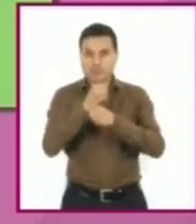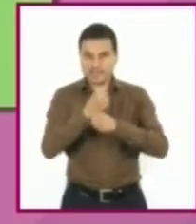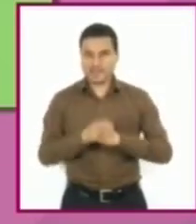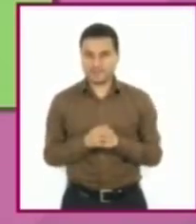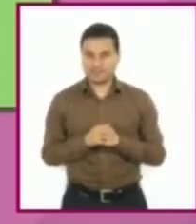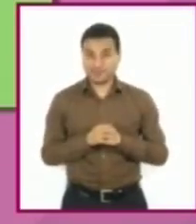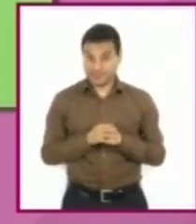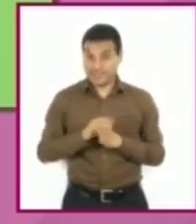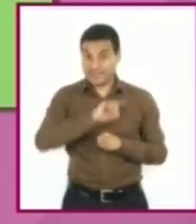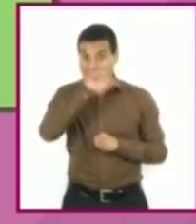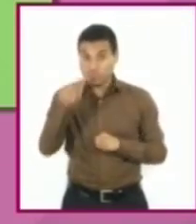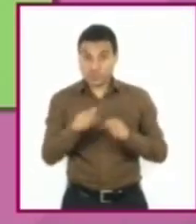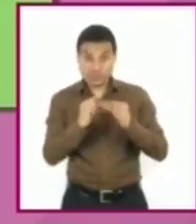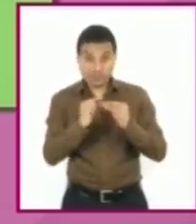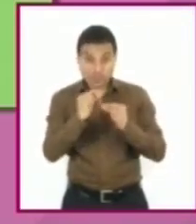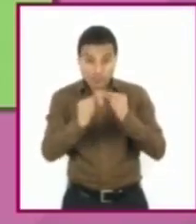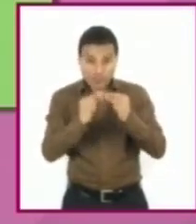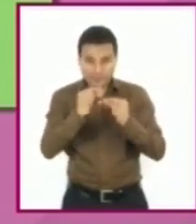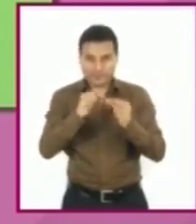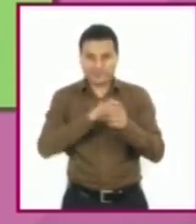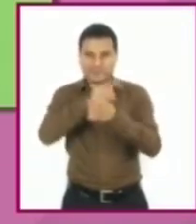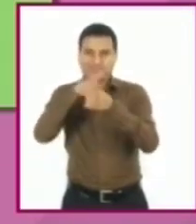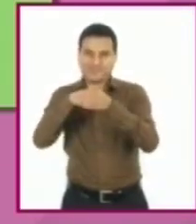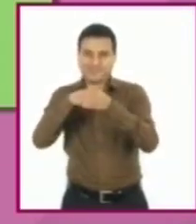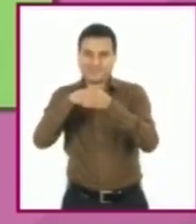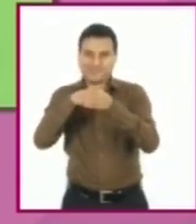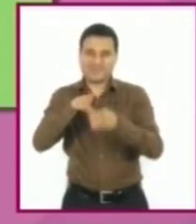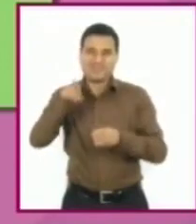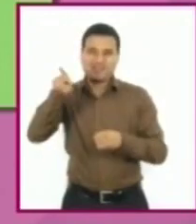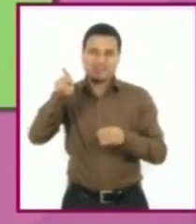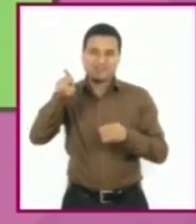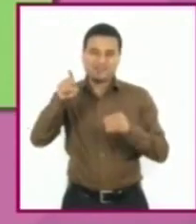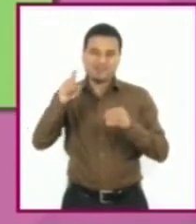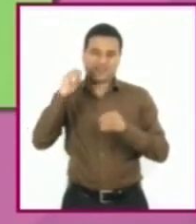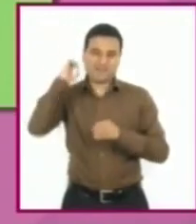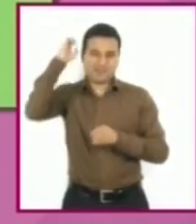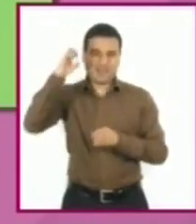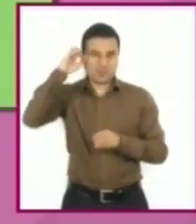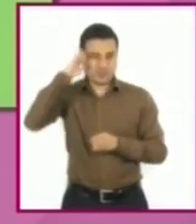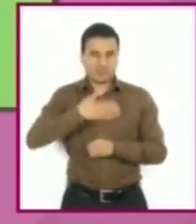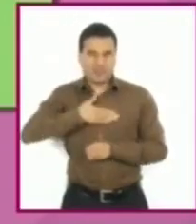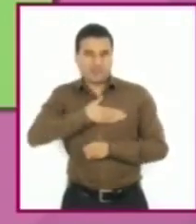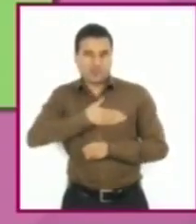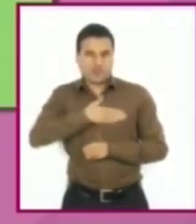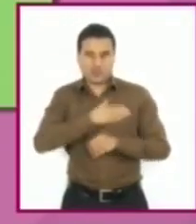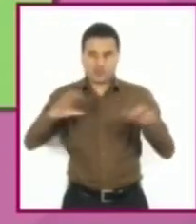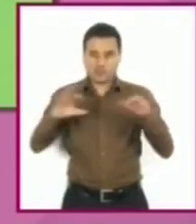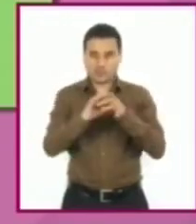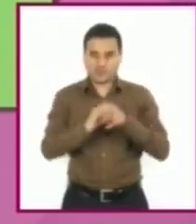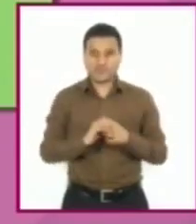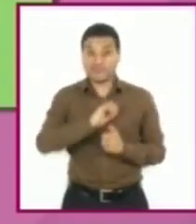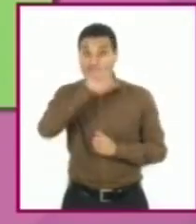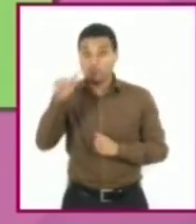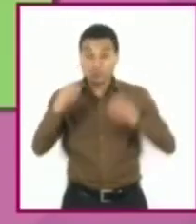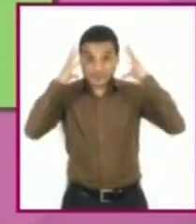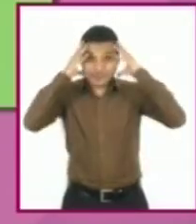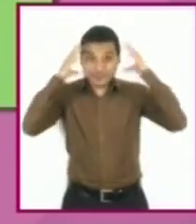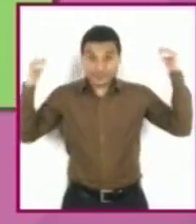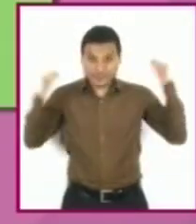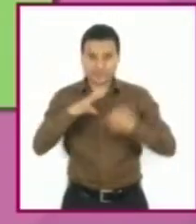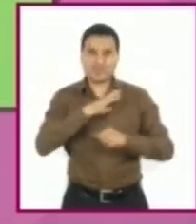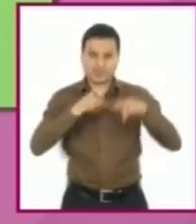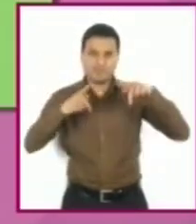y tiempo después se unió al imperio de Napoleón Bonaparte. En los Países Bajos surgió el movimiento de los